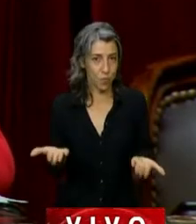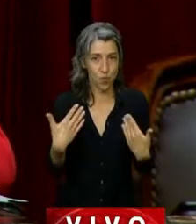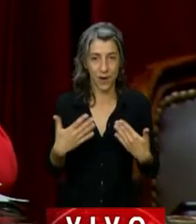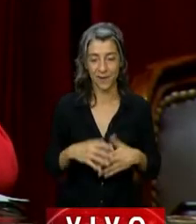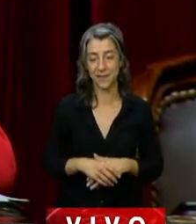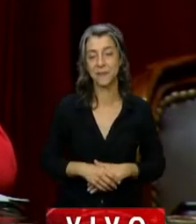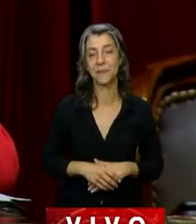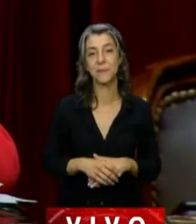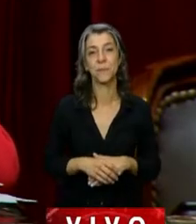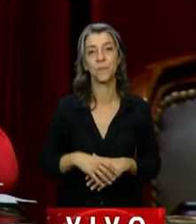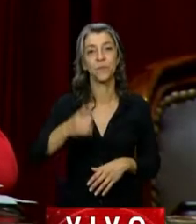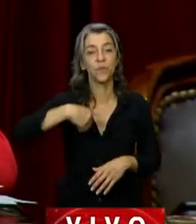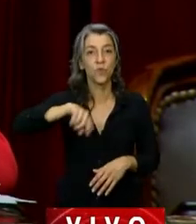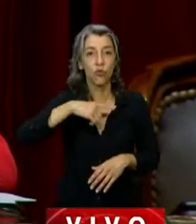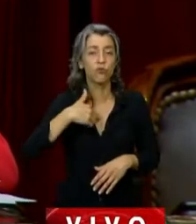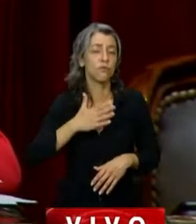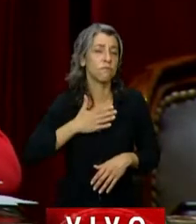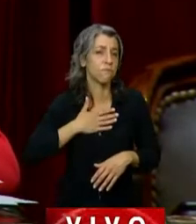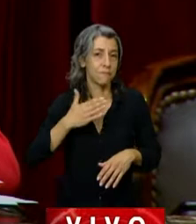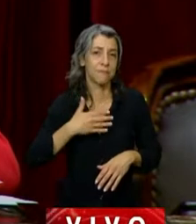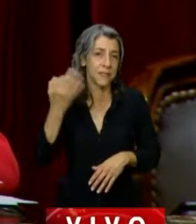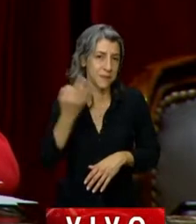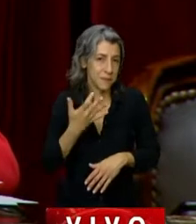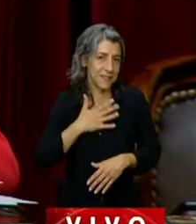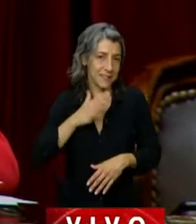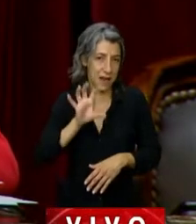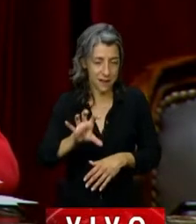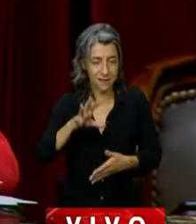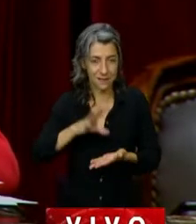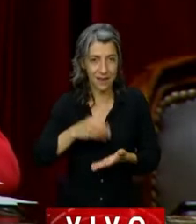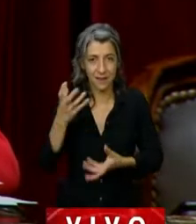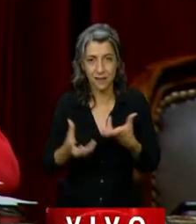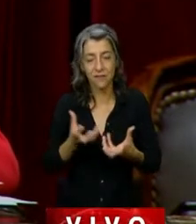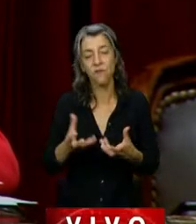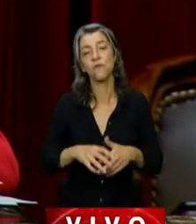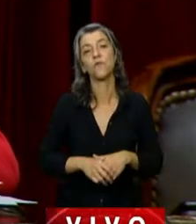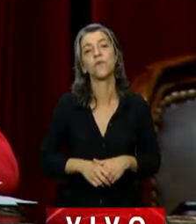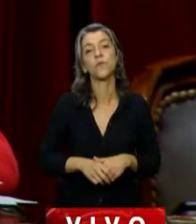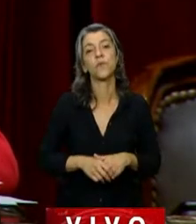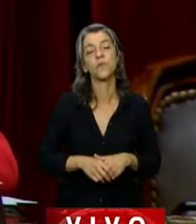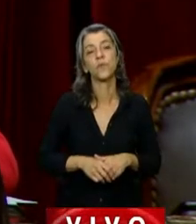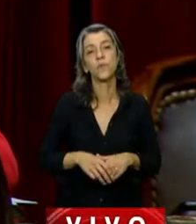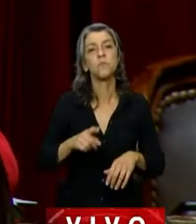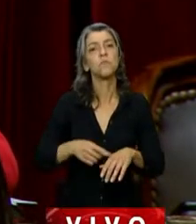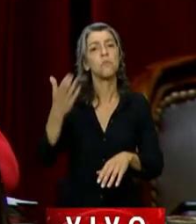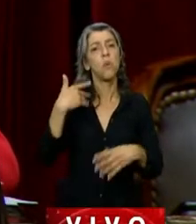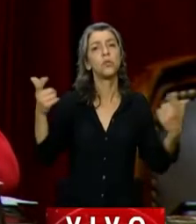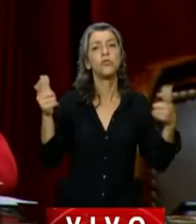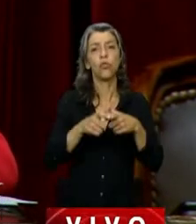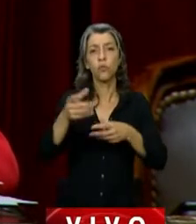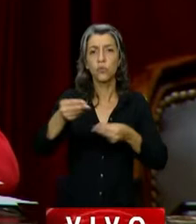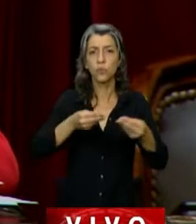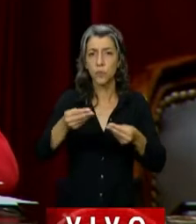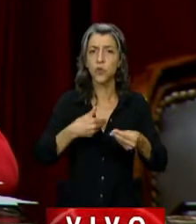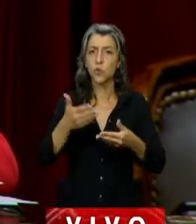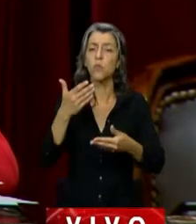Nosotros, especialmente Tierra del Fuego, ha sido escuchado por la Comisión de Presupuesto y esto se lo agradezco a